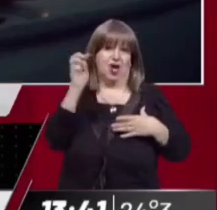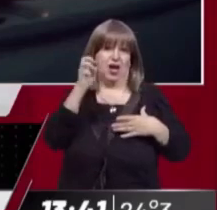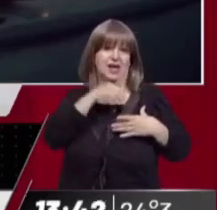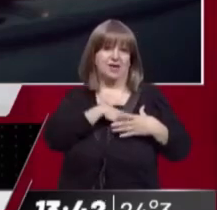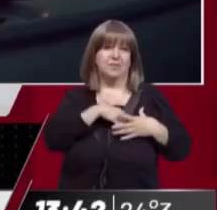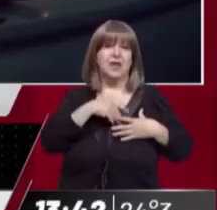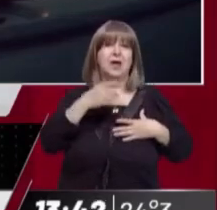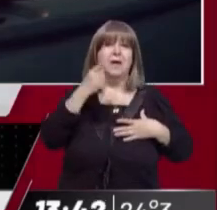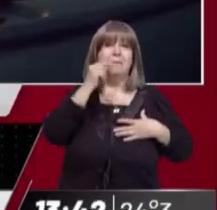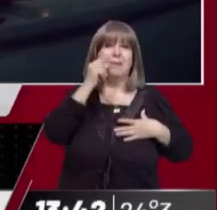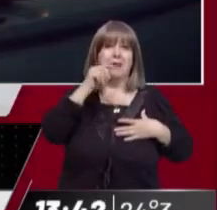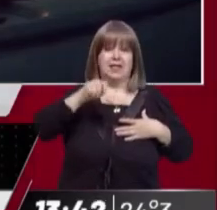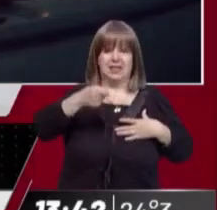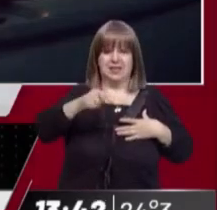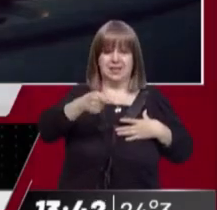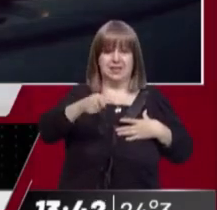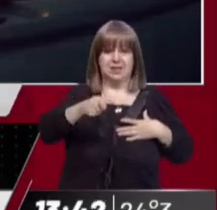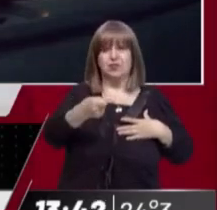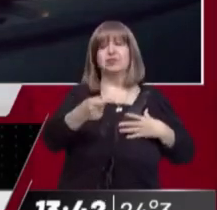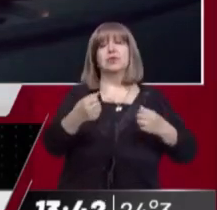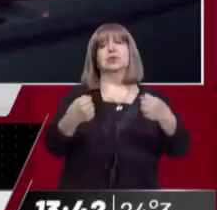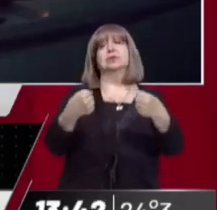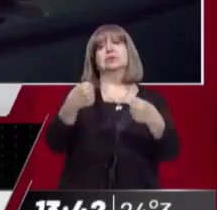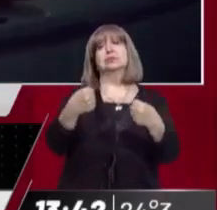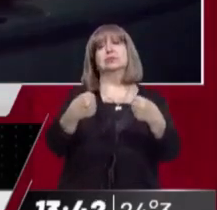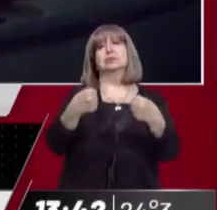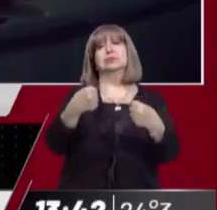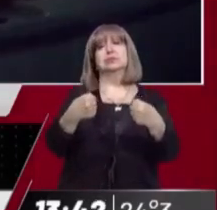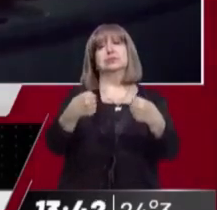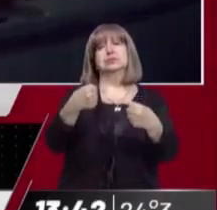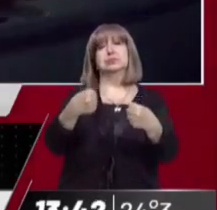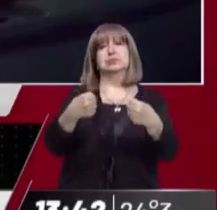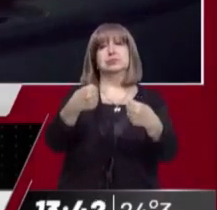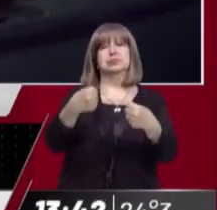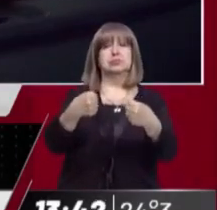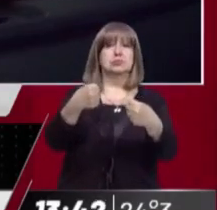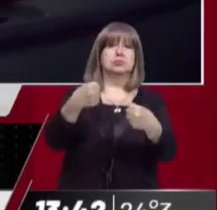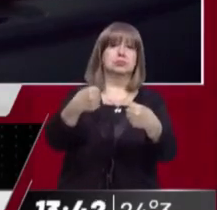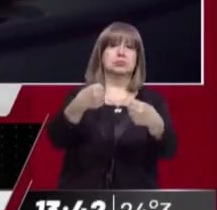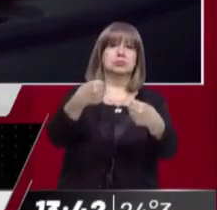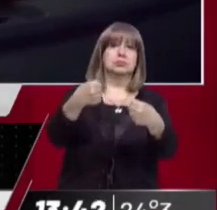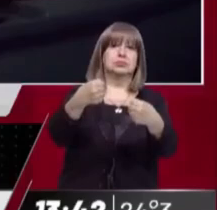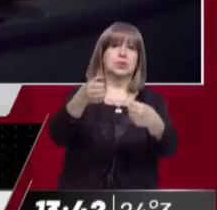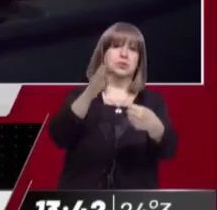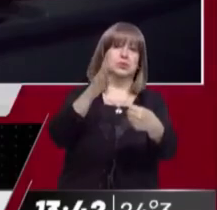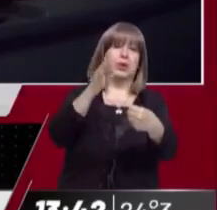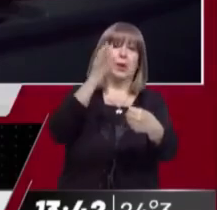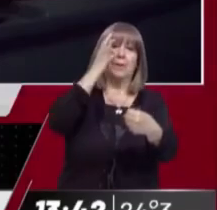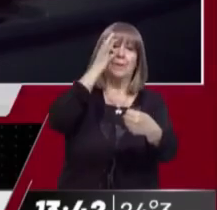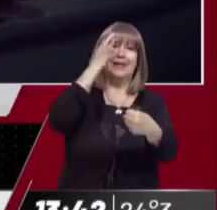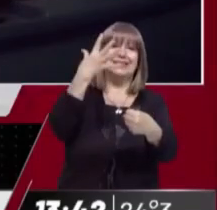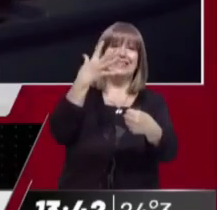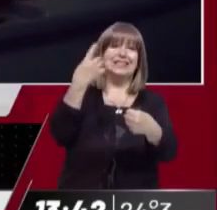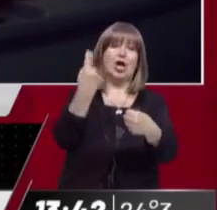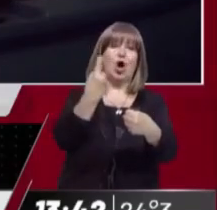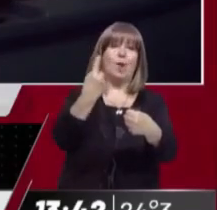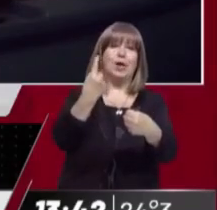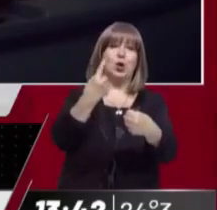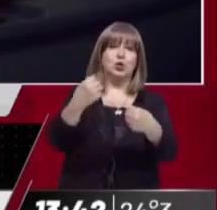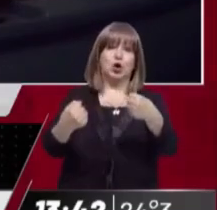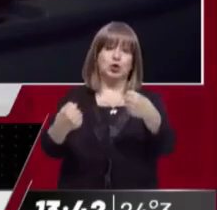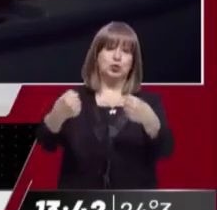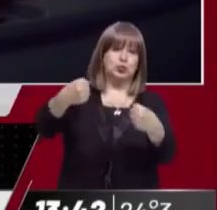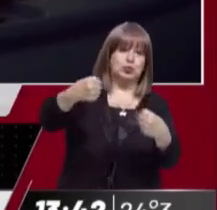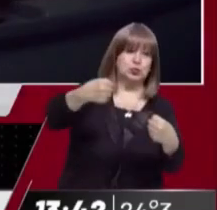Ni más ni menos que 20 km aproximadamente anduvo durante 25 minutos en